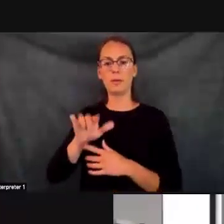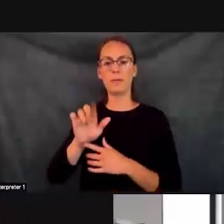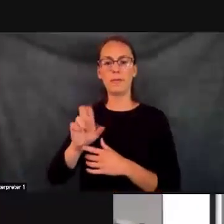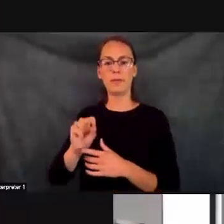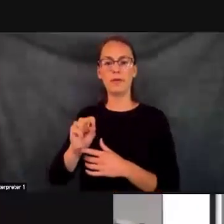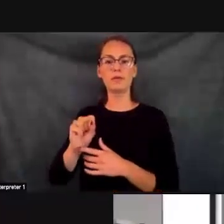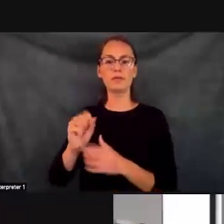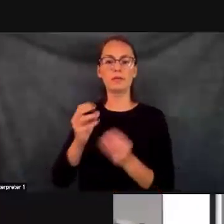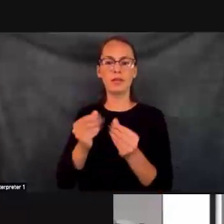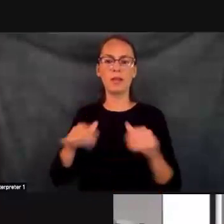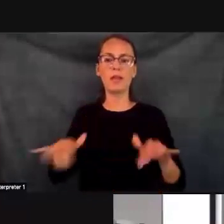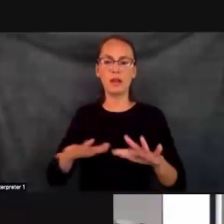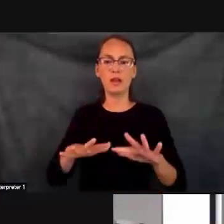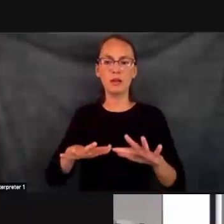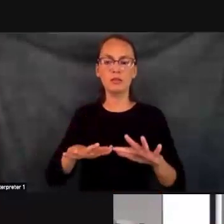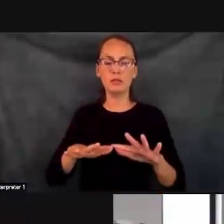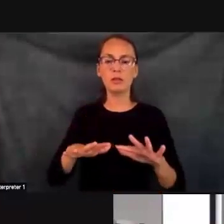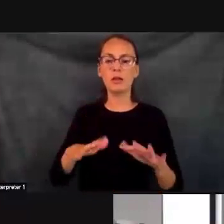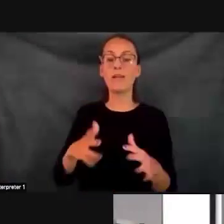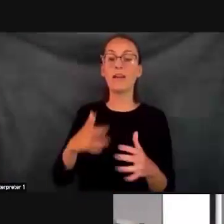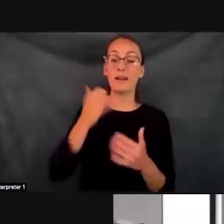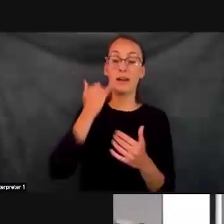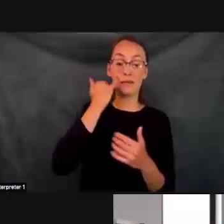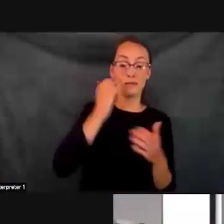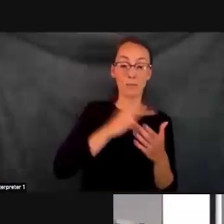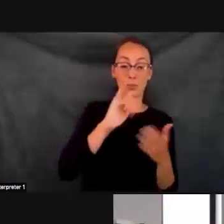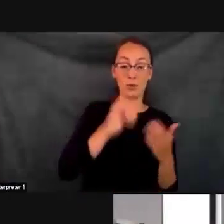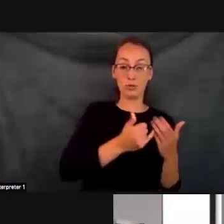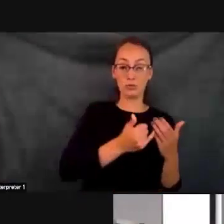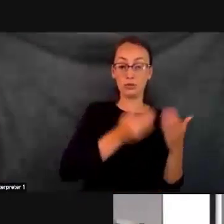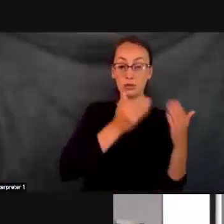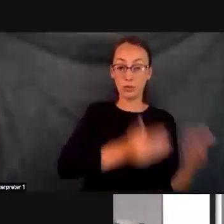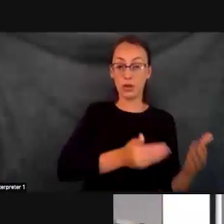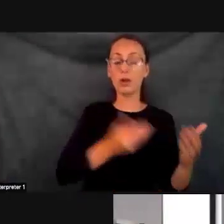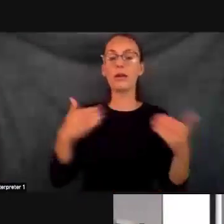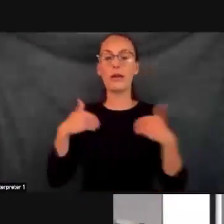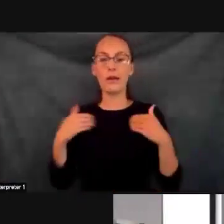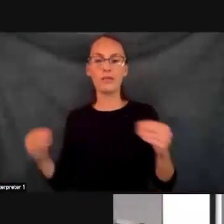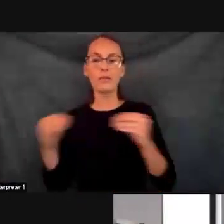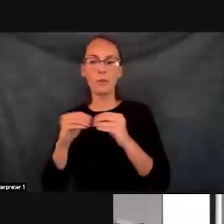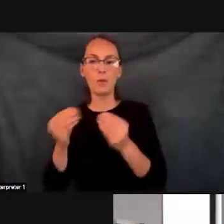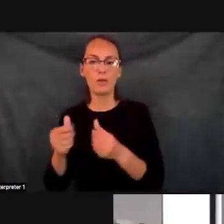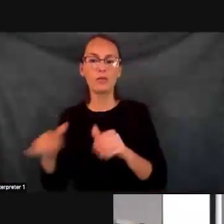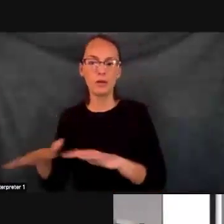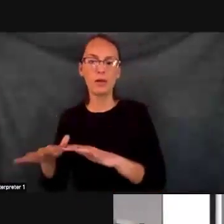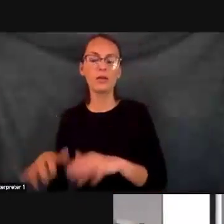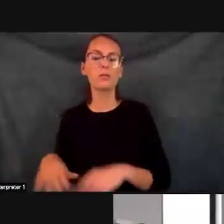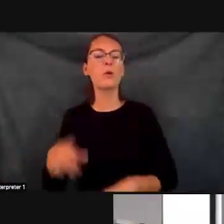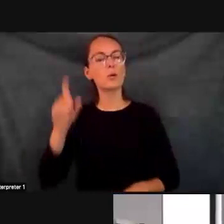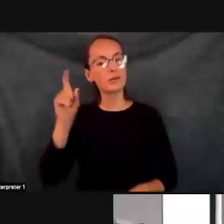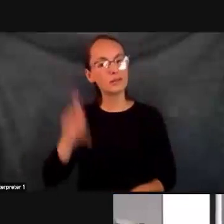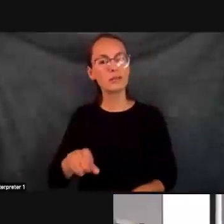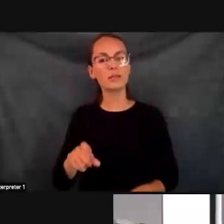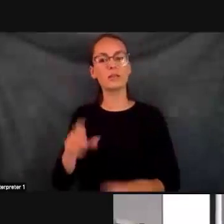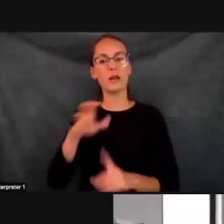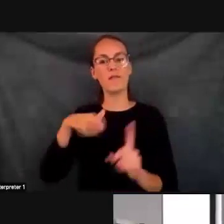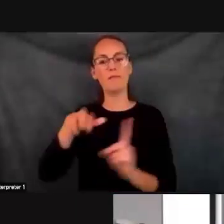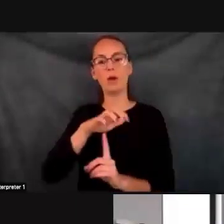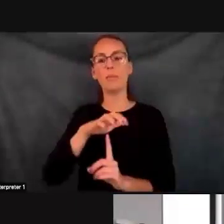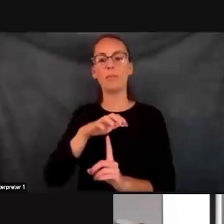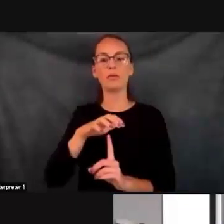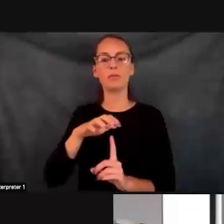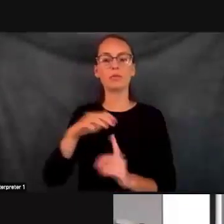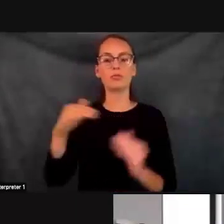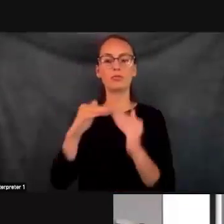Otra cosa es examinar los terrenos excedentes, y ese grupo tiene que incluir representantes de las